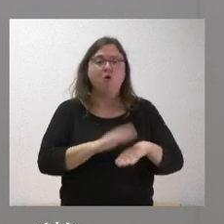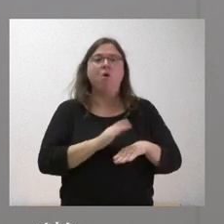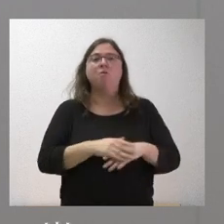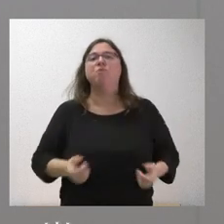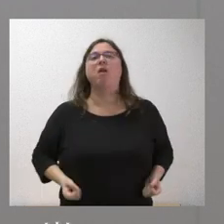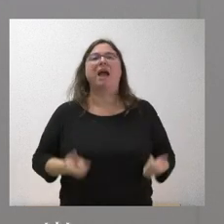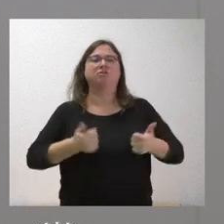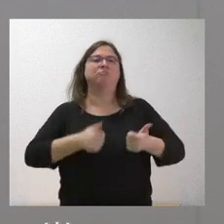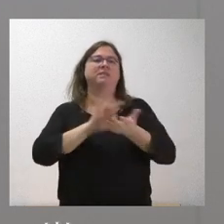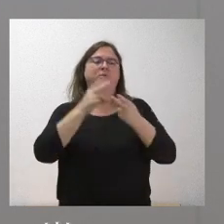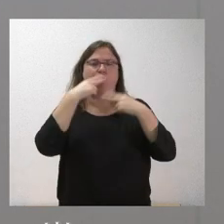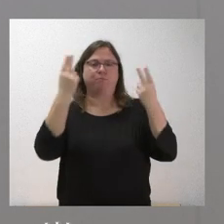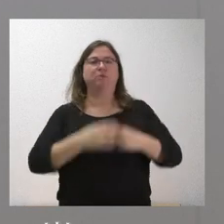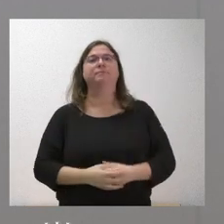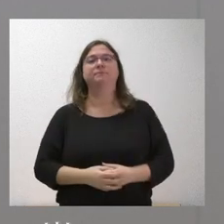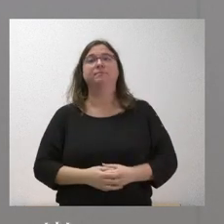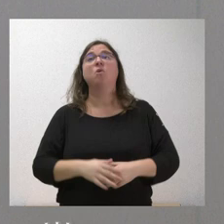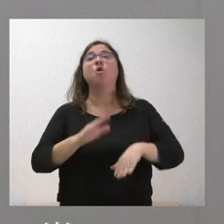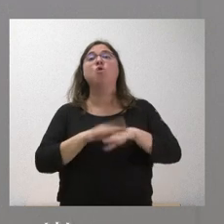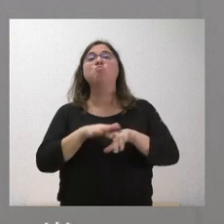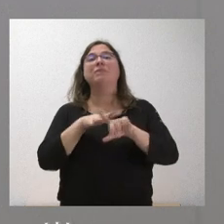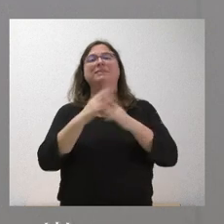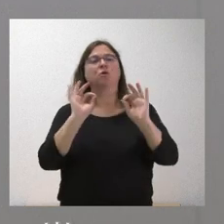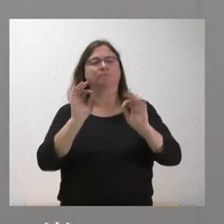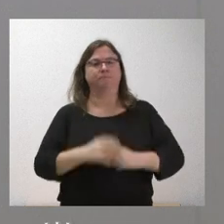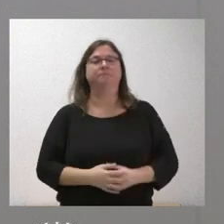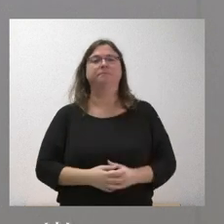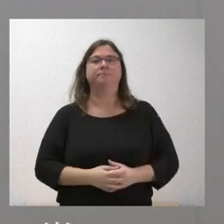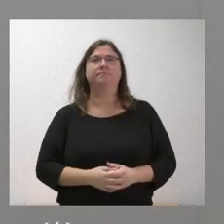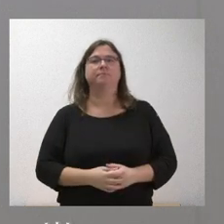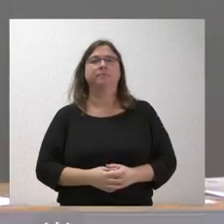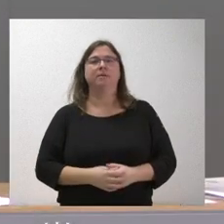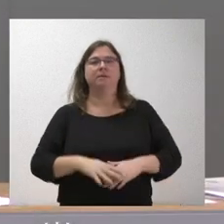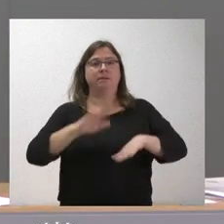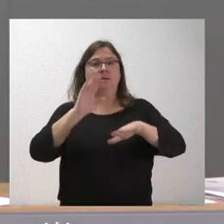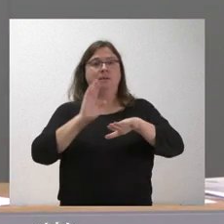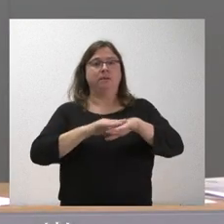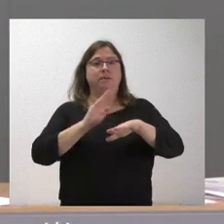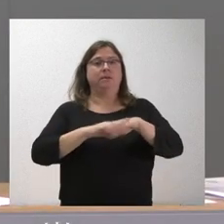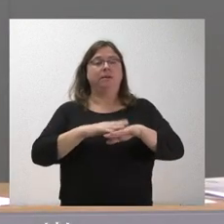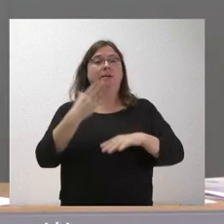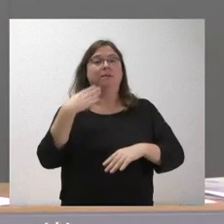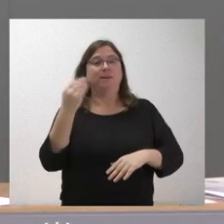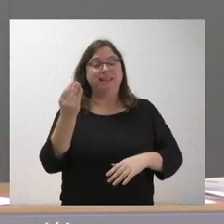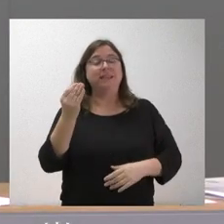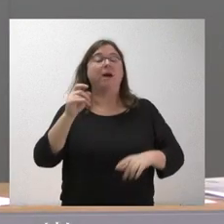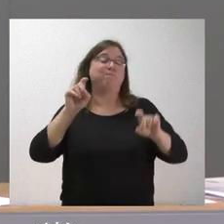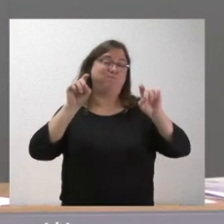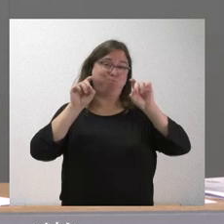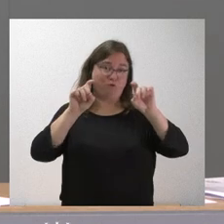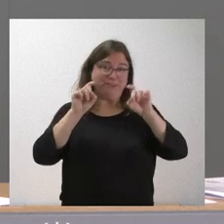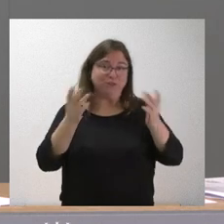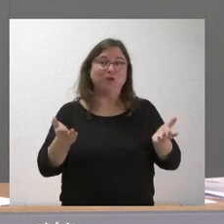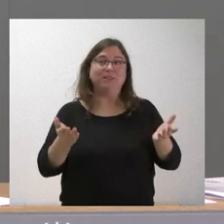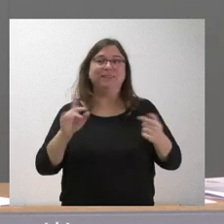en la prestación del servicio público precisamente por nuestra singularidad Okay pero para que lo entiendan los los profesores que que que